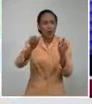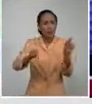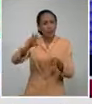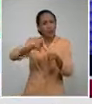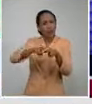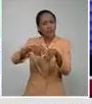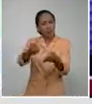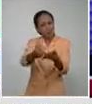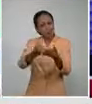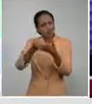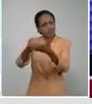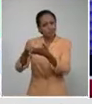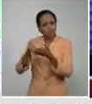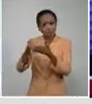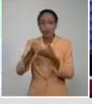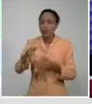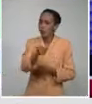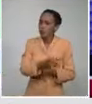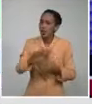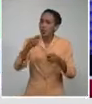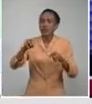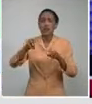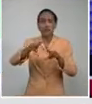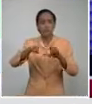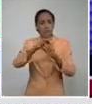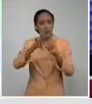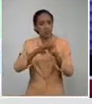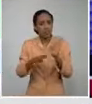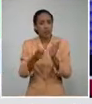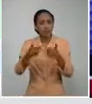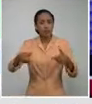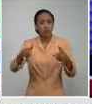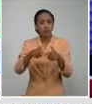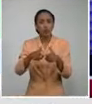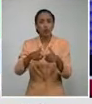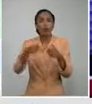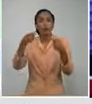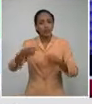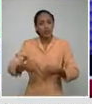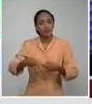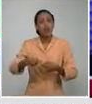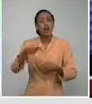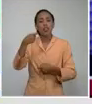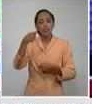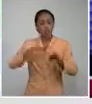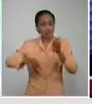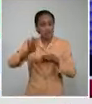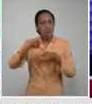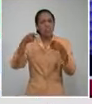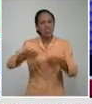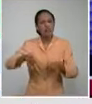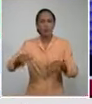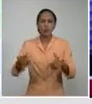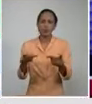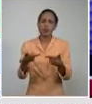Habana y con las medidas adoptadas por su Consejo de Defensa a lograr una